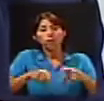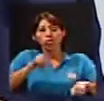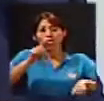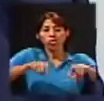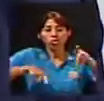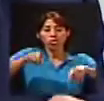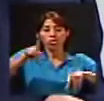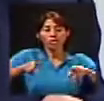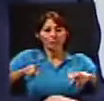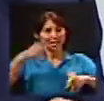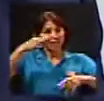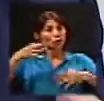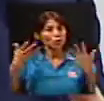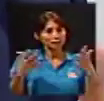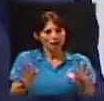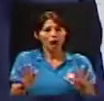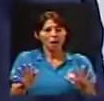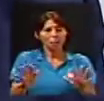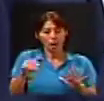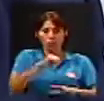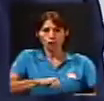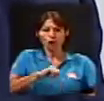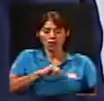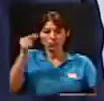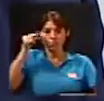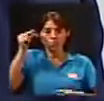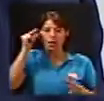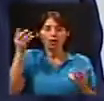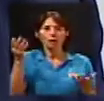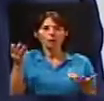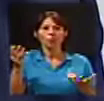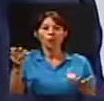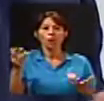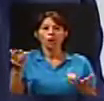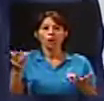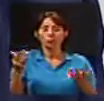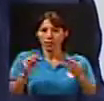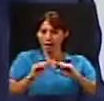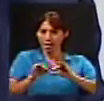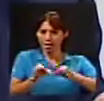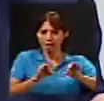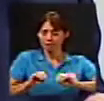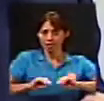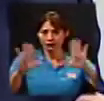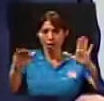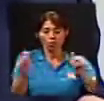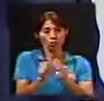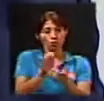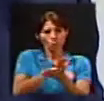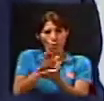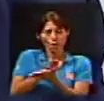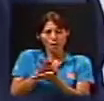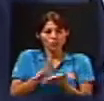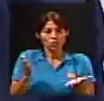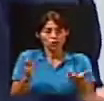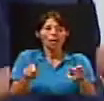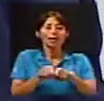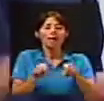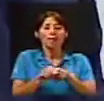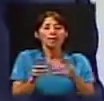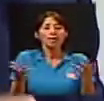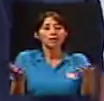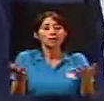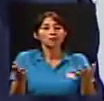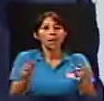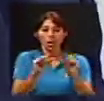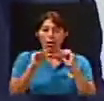las autoridades de gobierno lo han clarificado con los documentos que han sacado recientemente, sino que además el